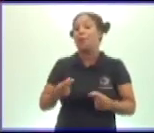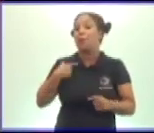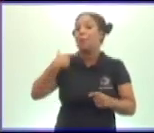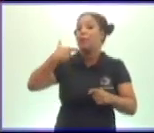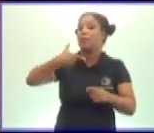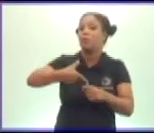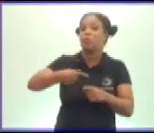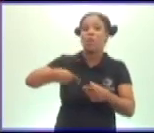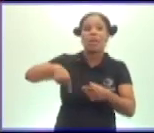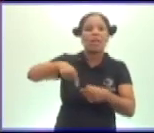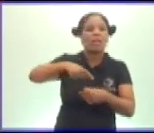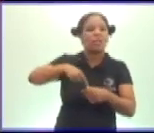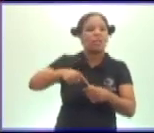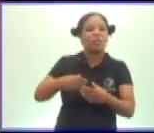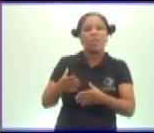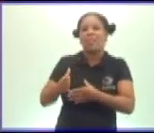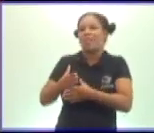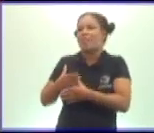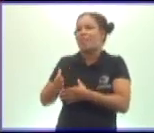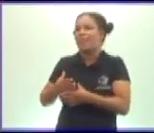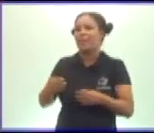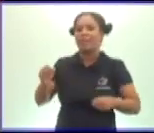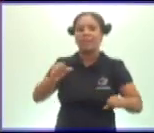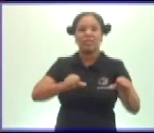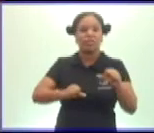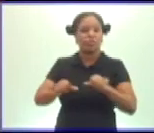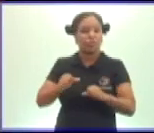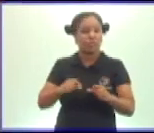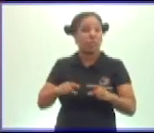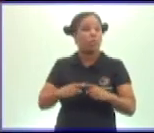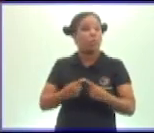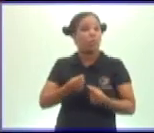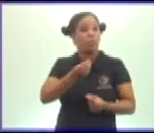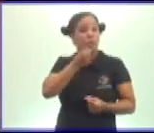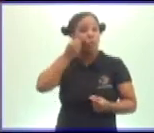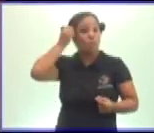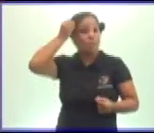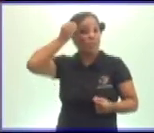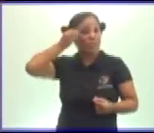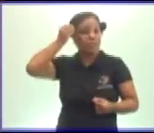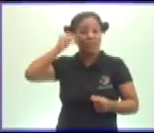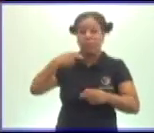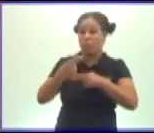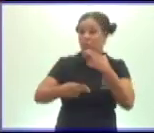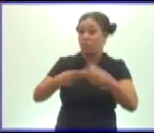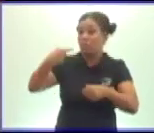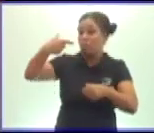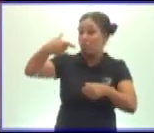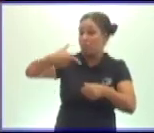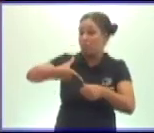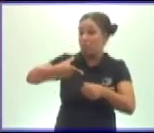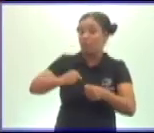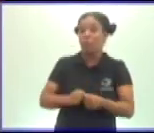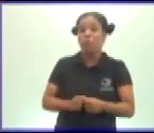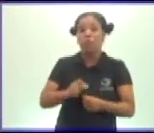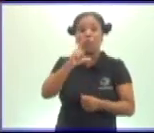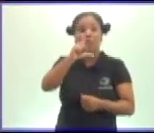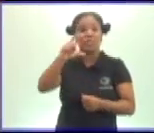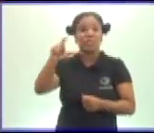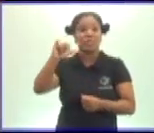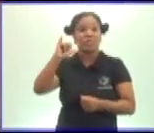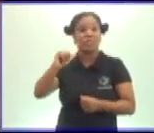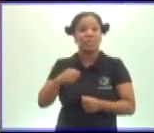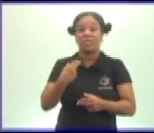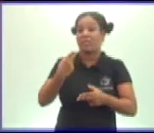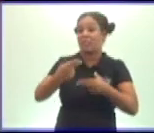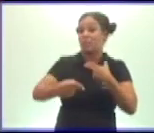de varios hidrocarburos. Por tanto, podríamos pensar que cuando echamos el petróleo en el tetracloruro estamos